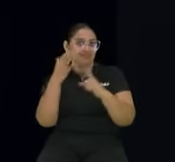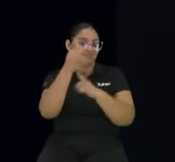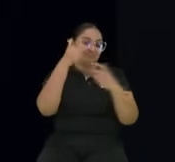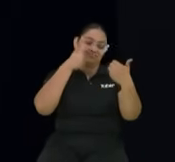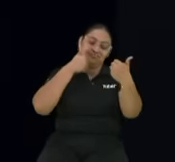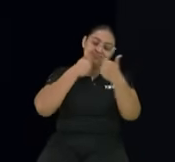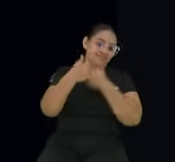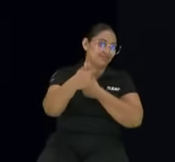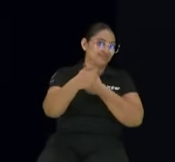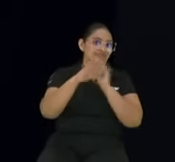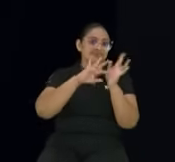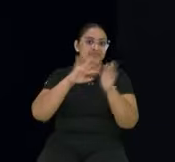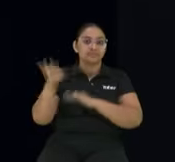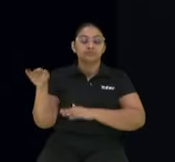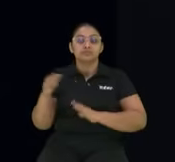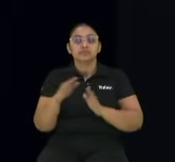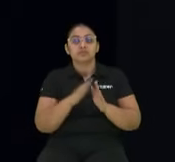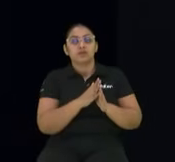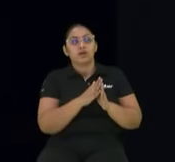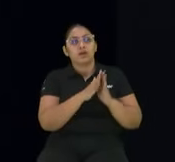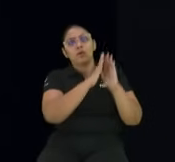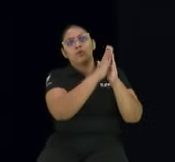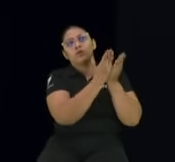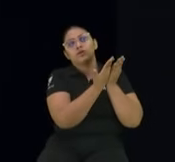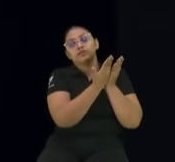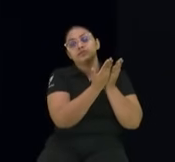especialmente porque no lee la Biblia se llama